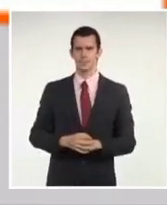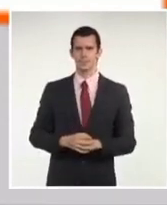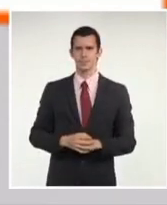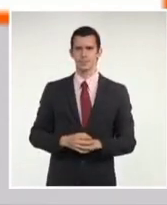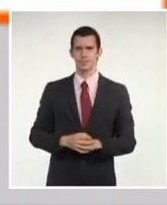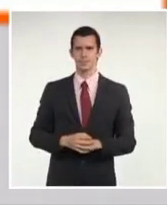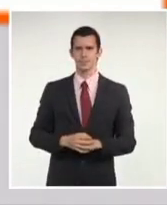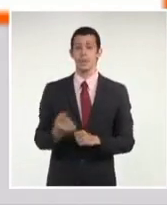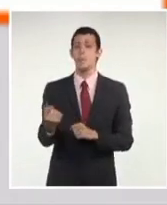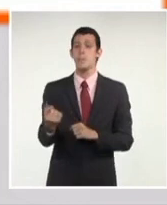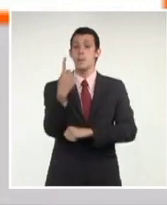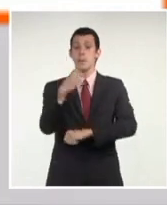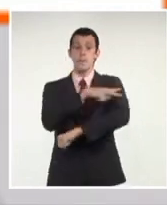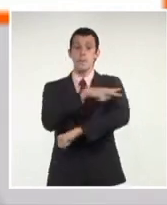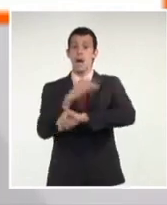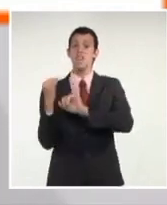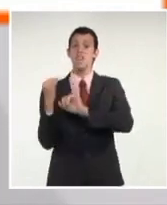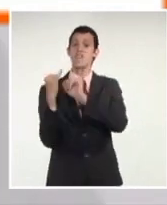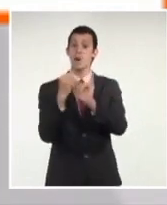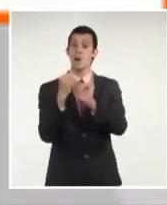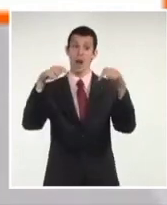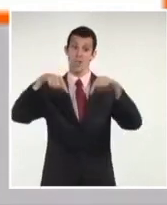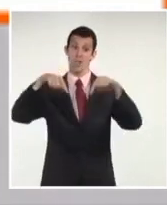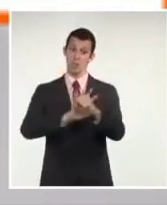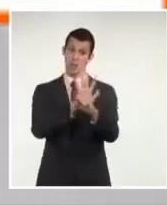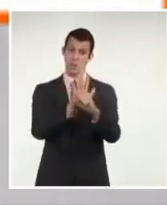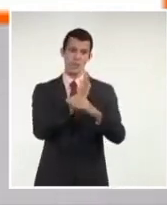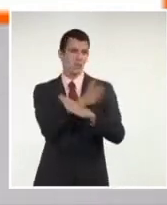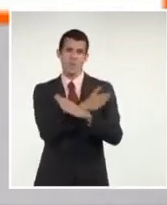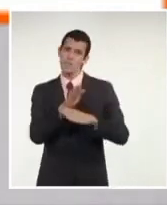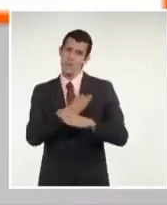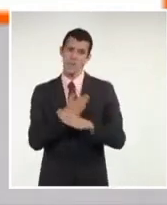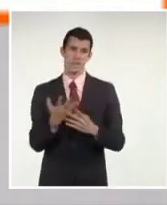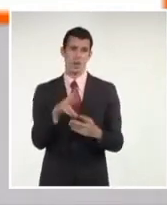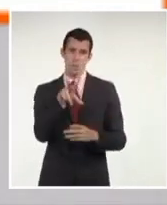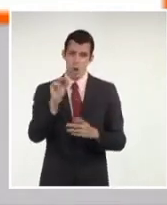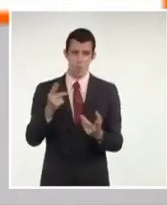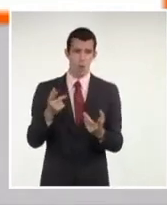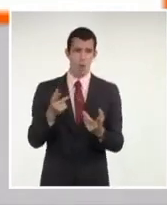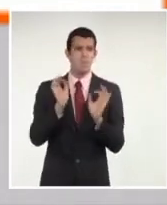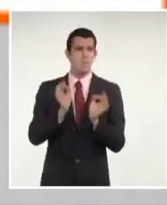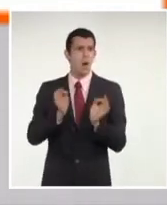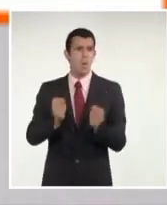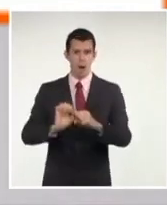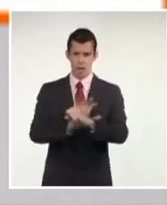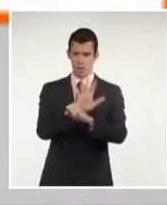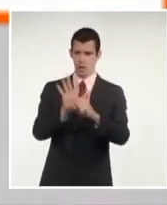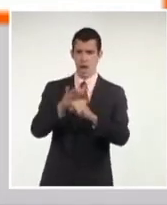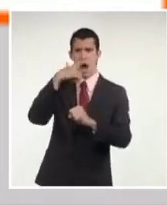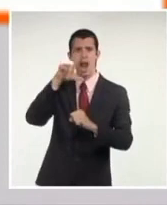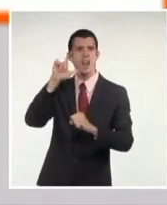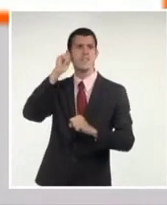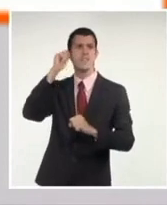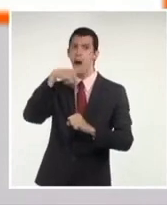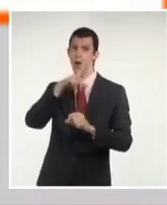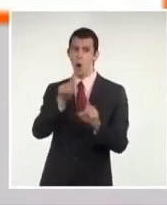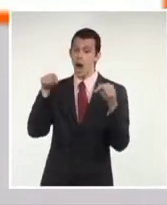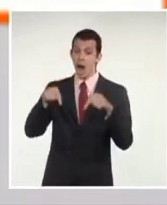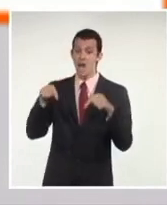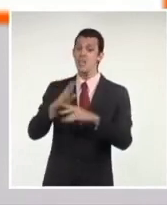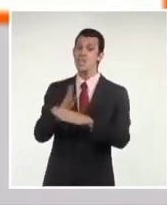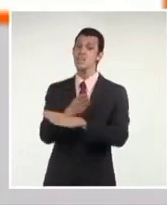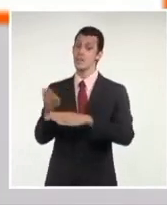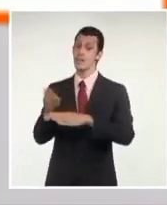Sudáfrica. Se ha detectado hoy en más de 120 países y principalmente en países africanos y otros, pero ha estado